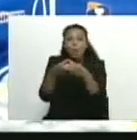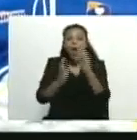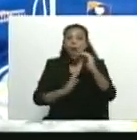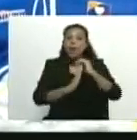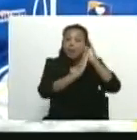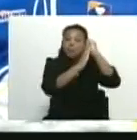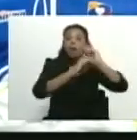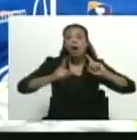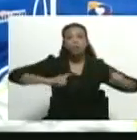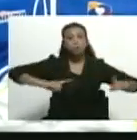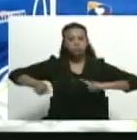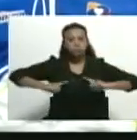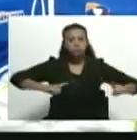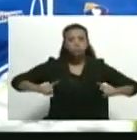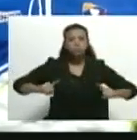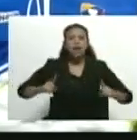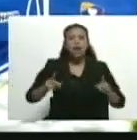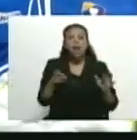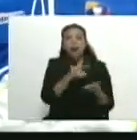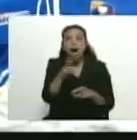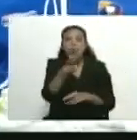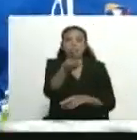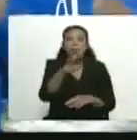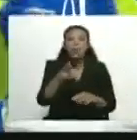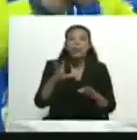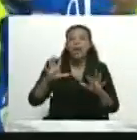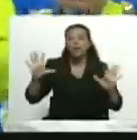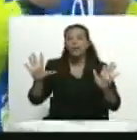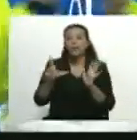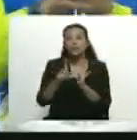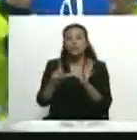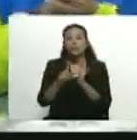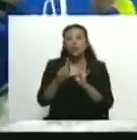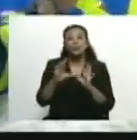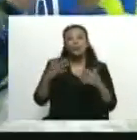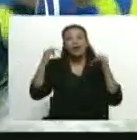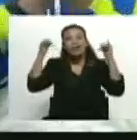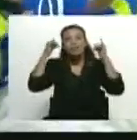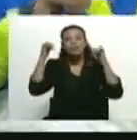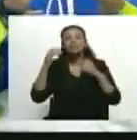organizadores de la ruta Light del Bachiller.